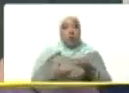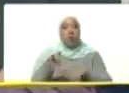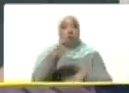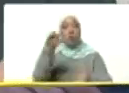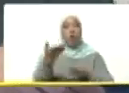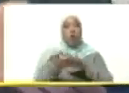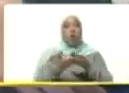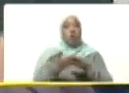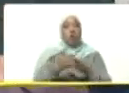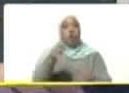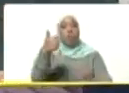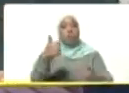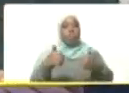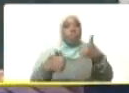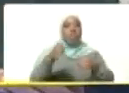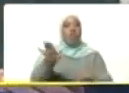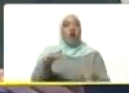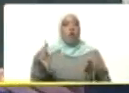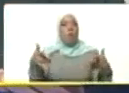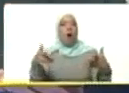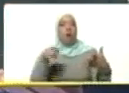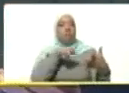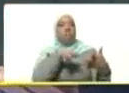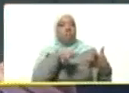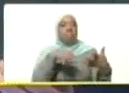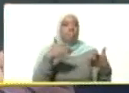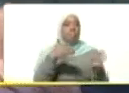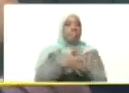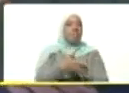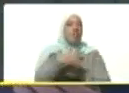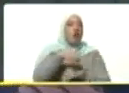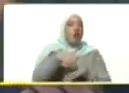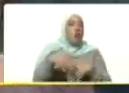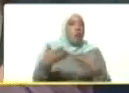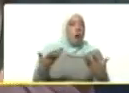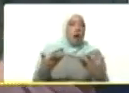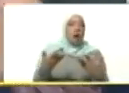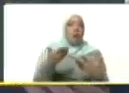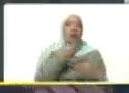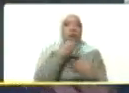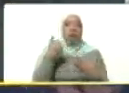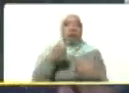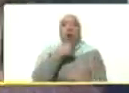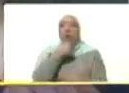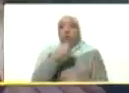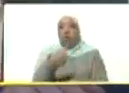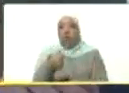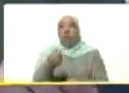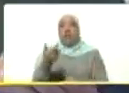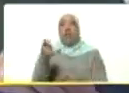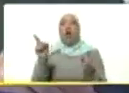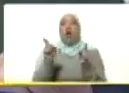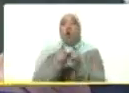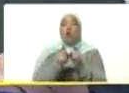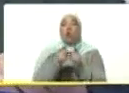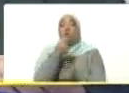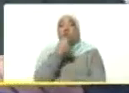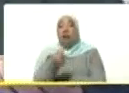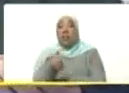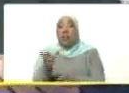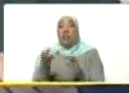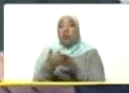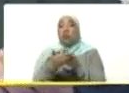The road less traveled by. El camino menos recorrido, menos transitado, that of solidarity, no